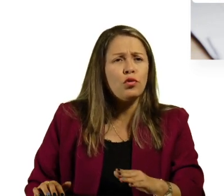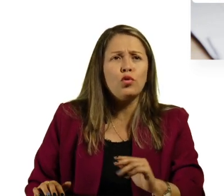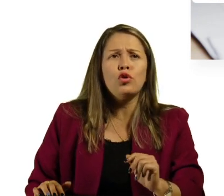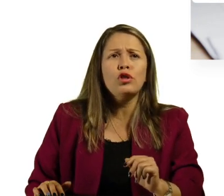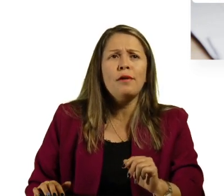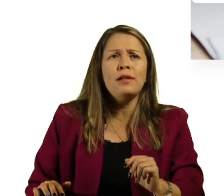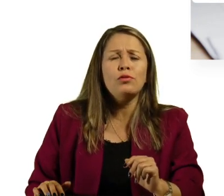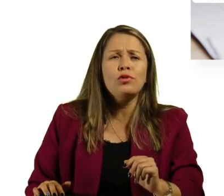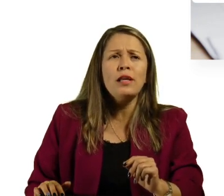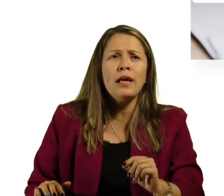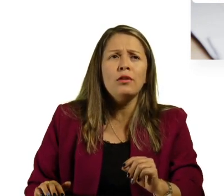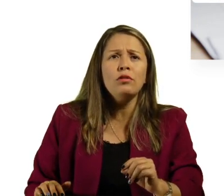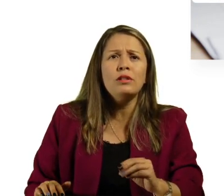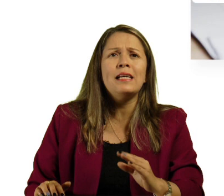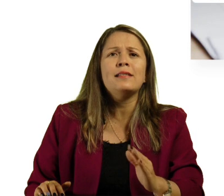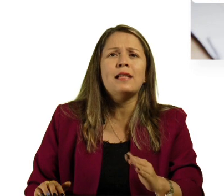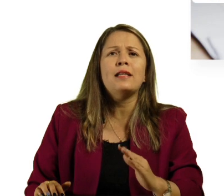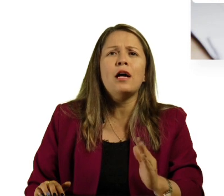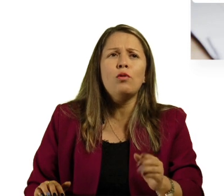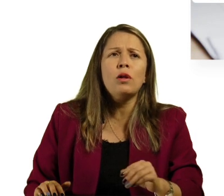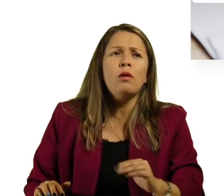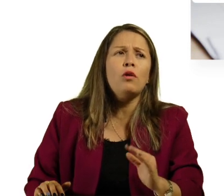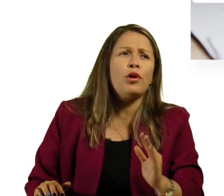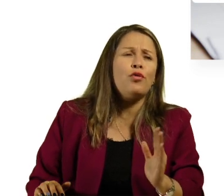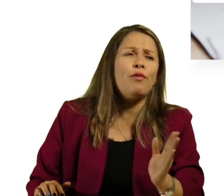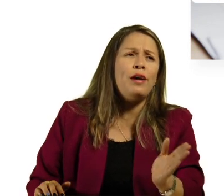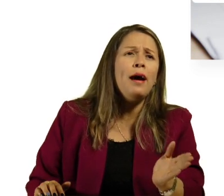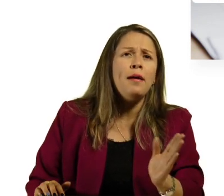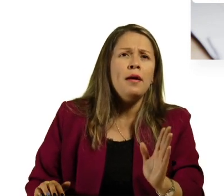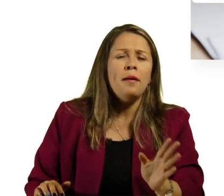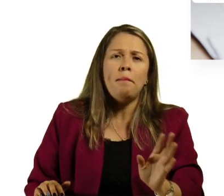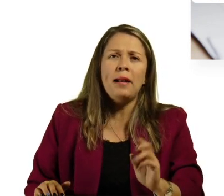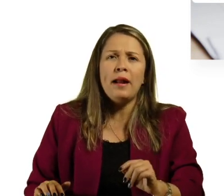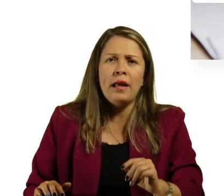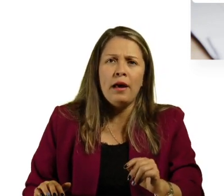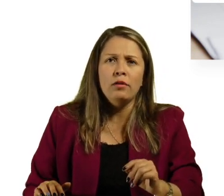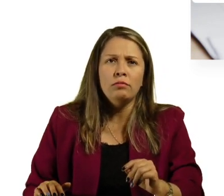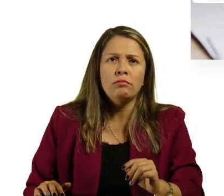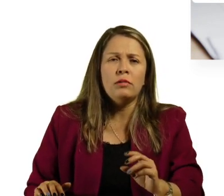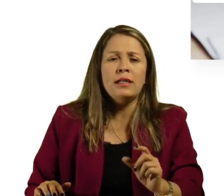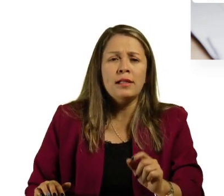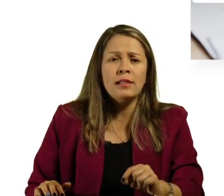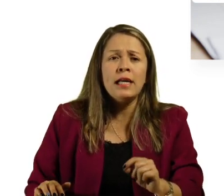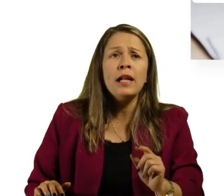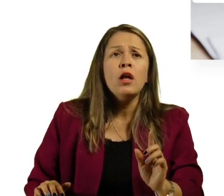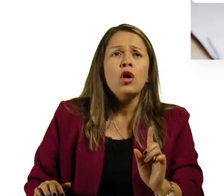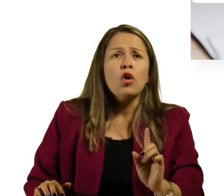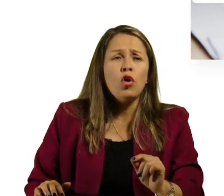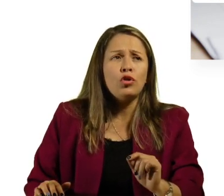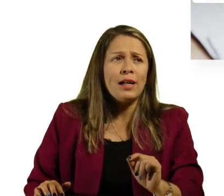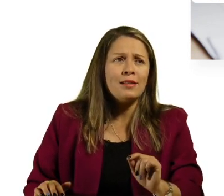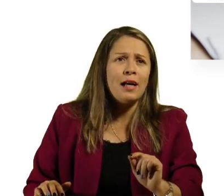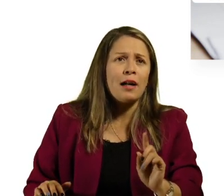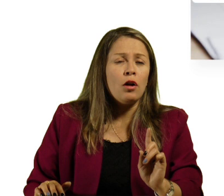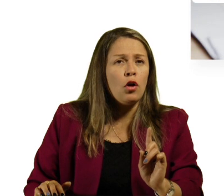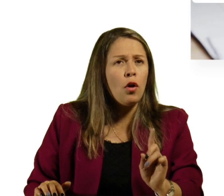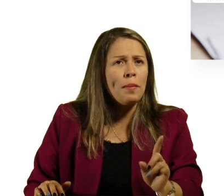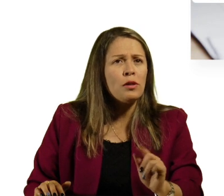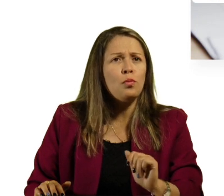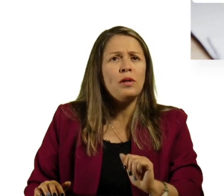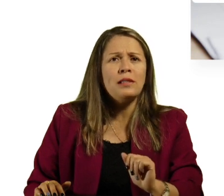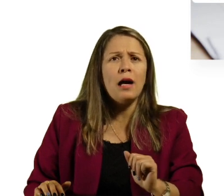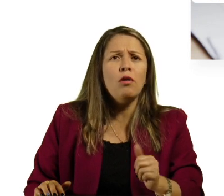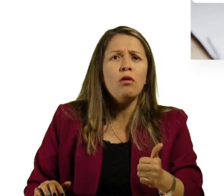hechos futuros que van sucediendo si están de acuerdo a lo que yo había planeado. Es decir, contrastar